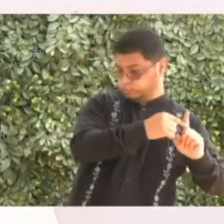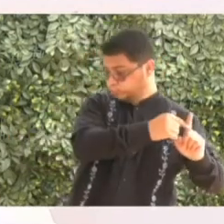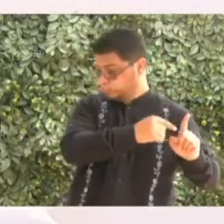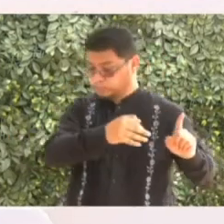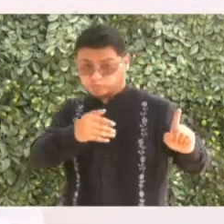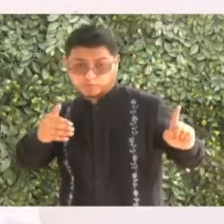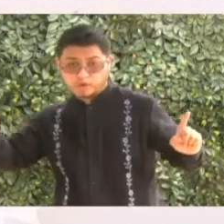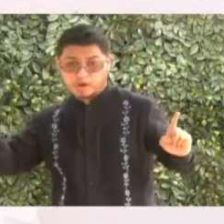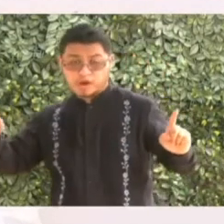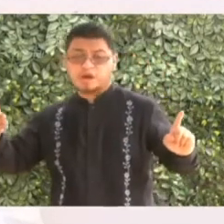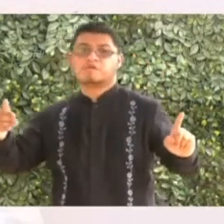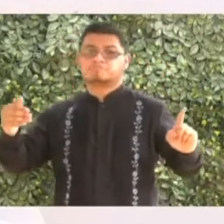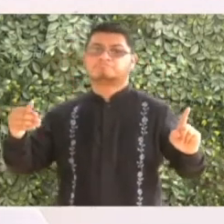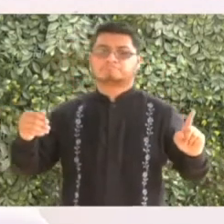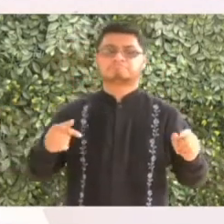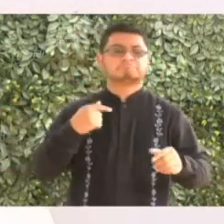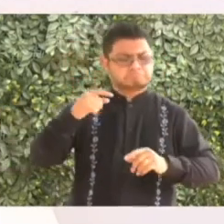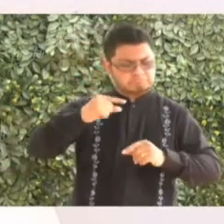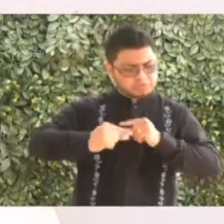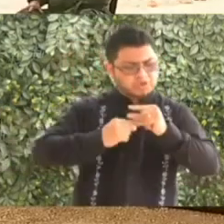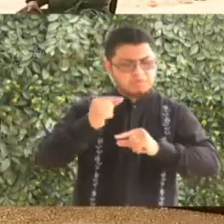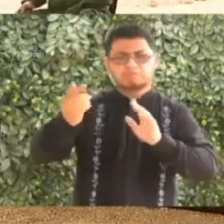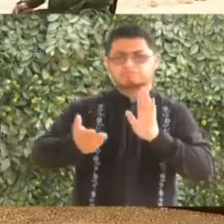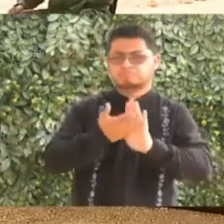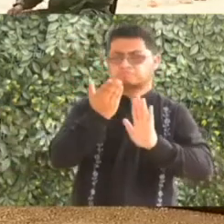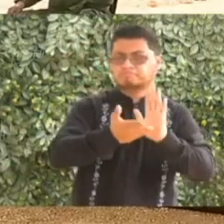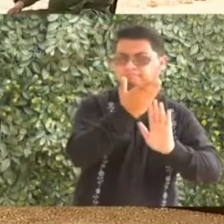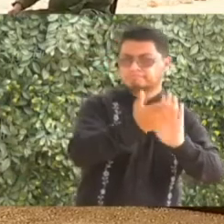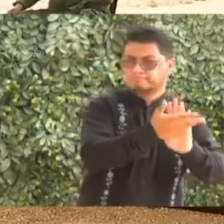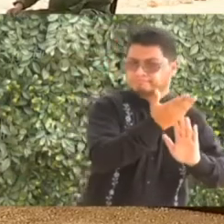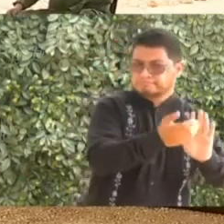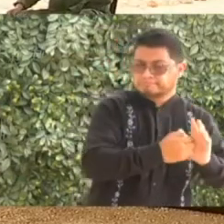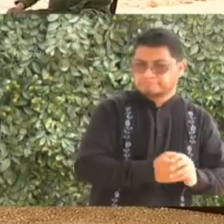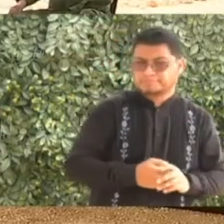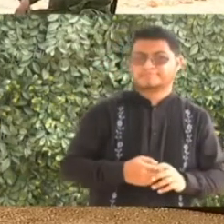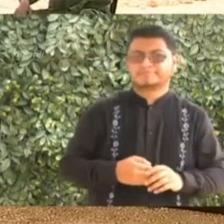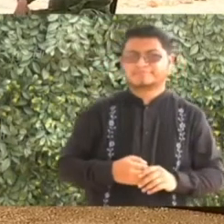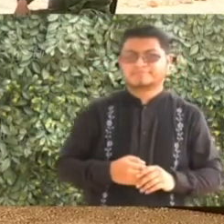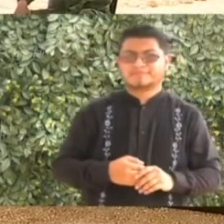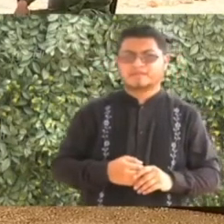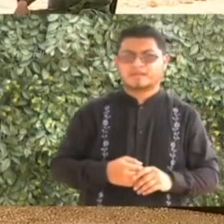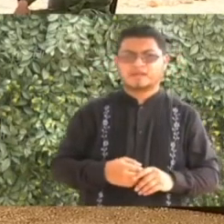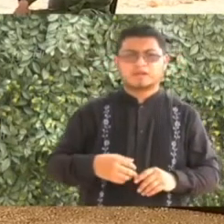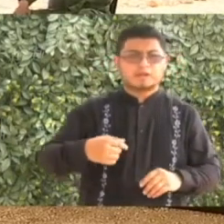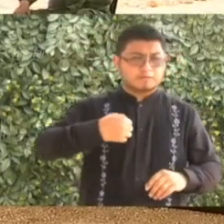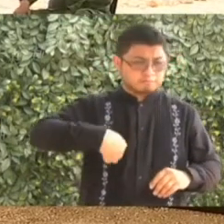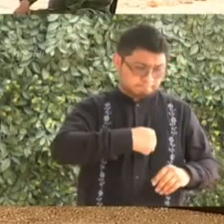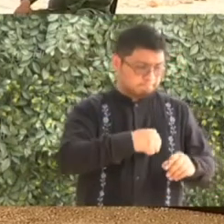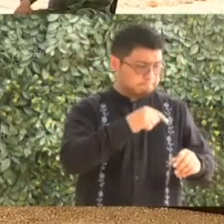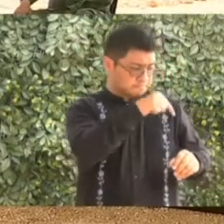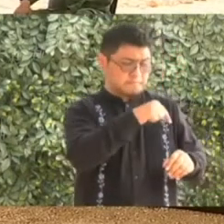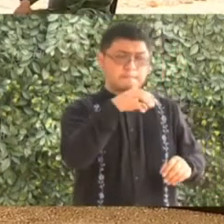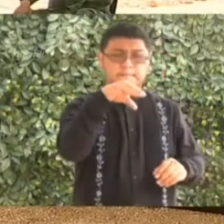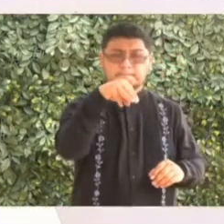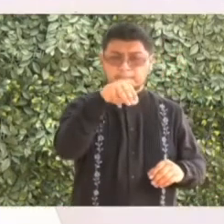Se ha iniciado la construcción de estructuras de pasos vehiculares, la rehabilitación de estaciones históricas como Maxcanú y